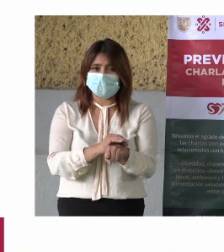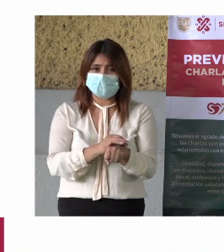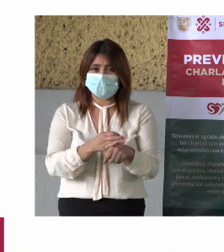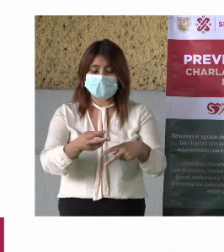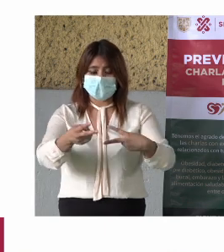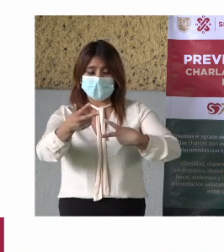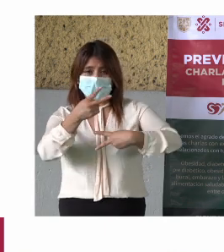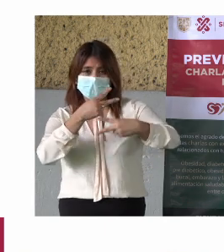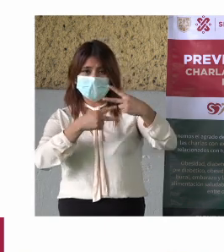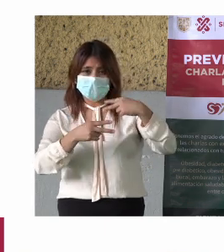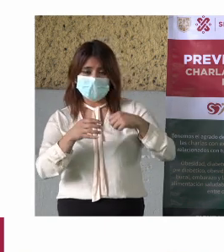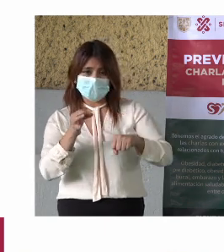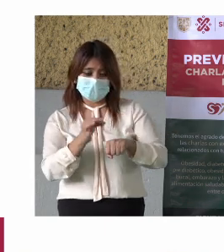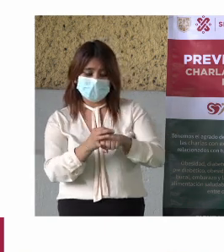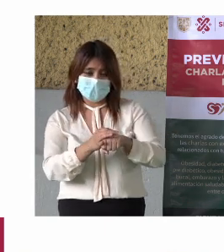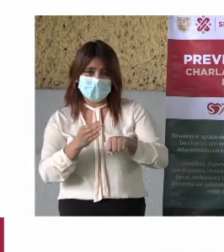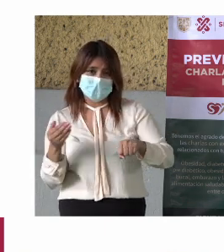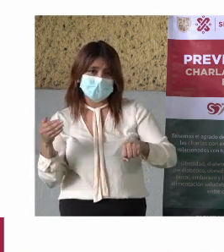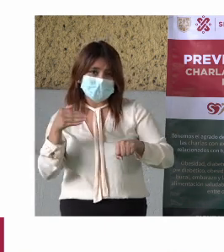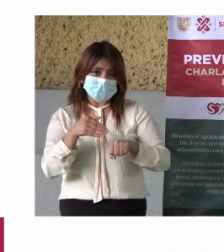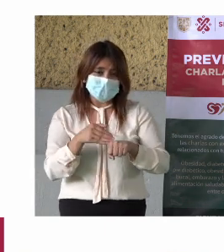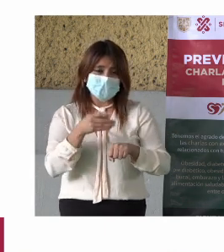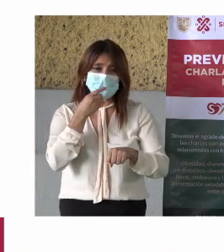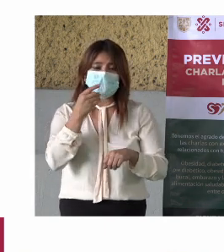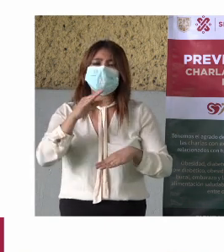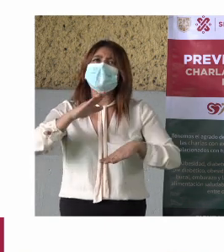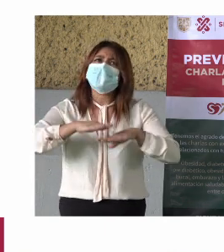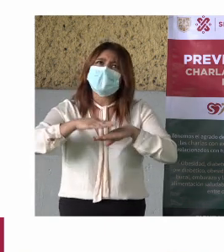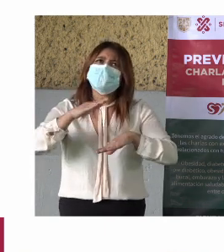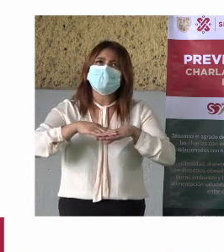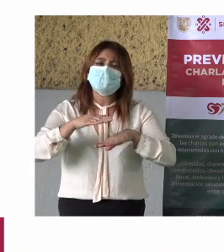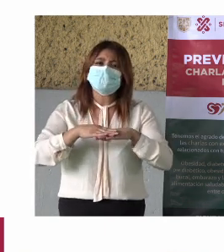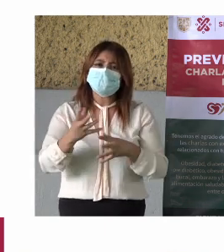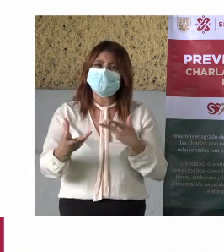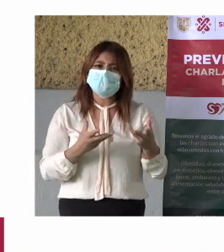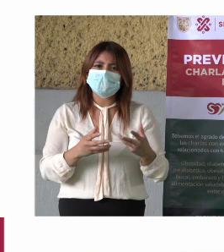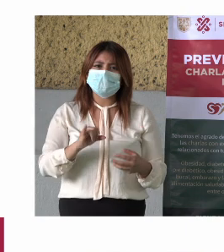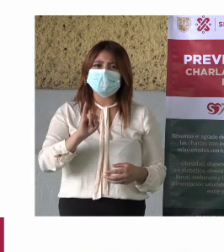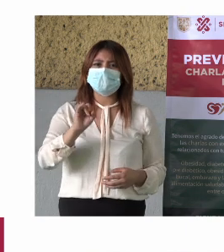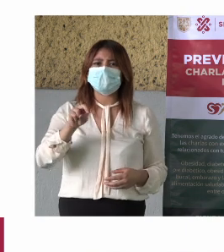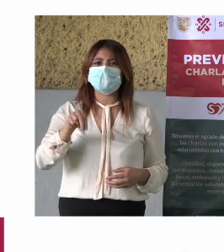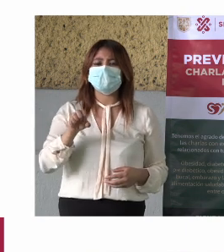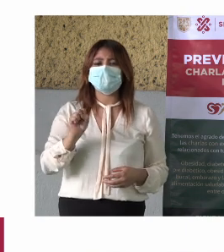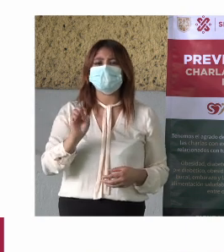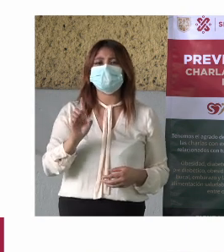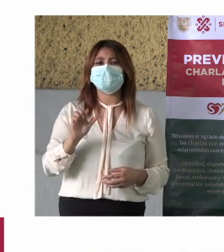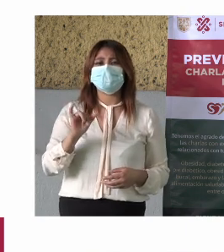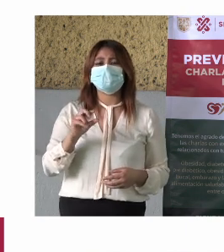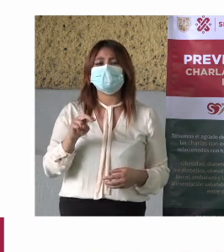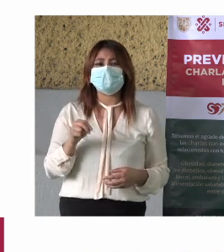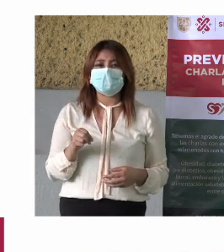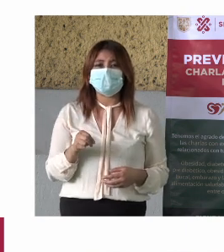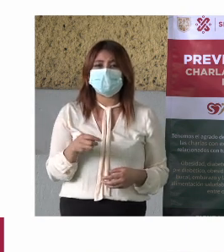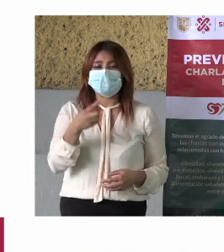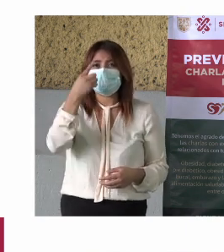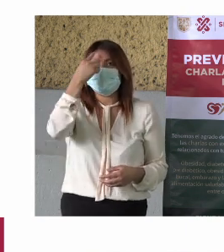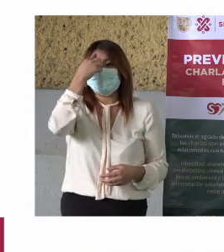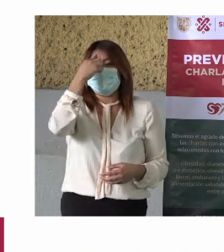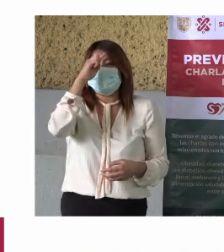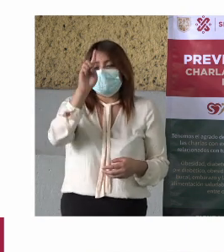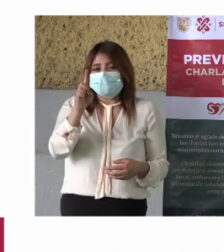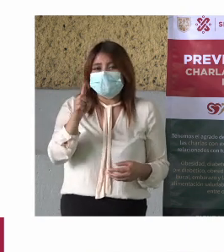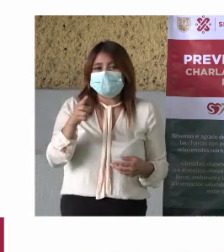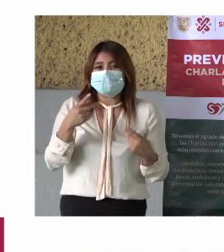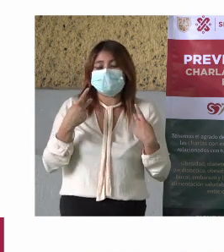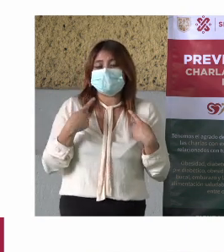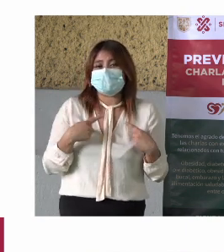que secreten más insulina. Entonces, uno de los riesgos que se podría tener es que es más fácil que el paciente presente